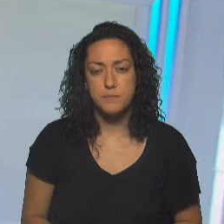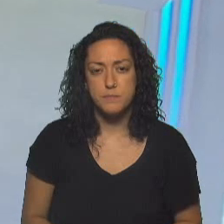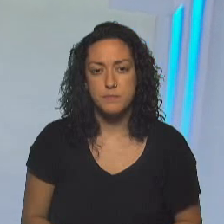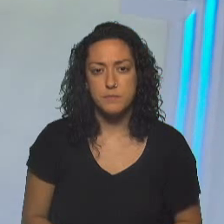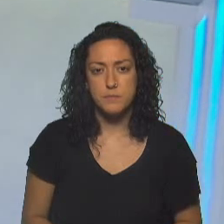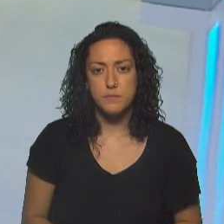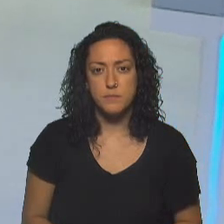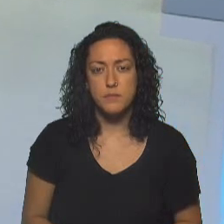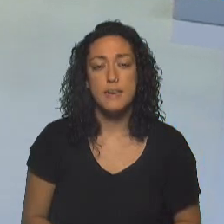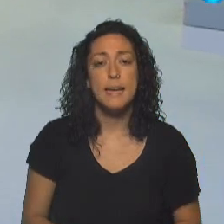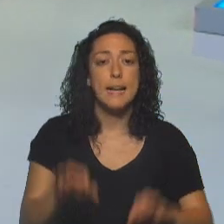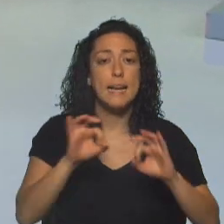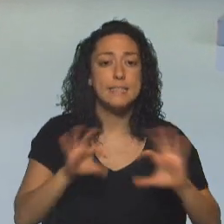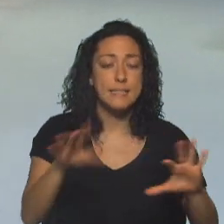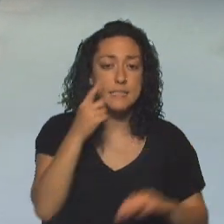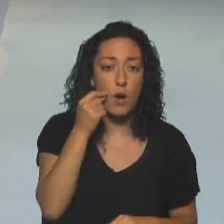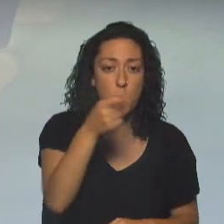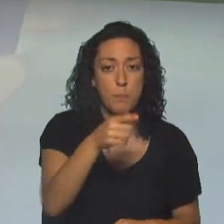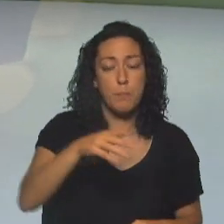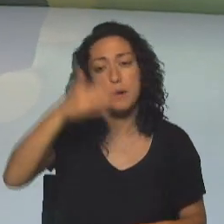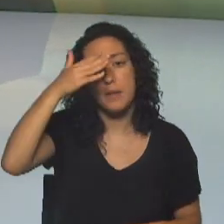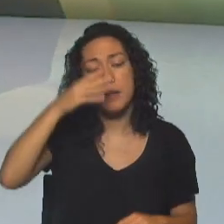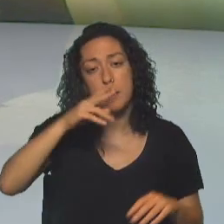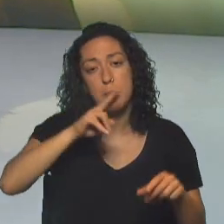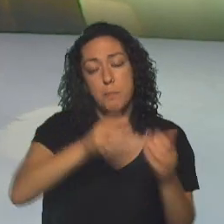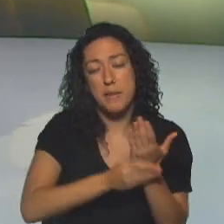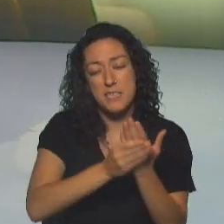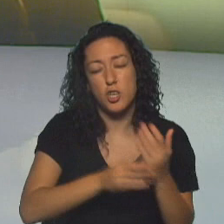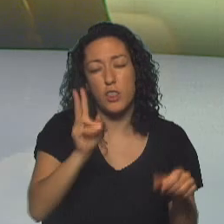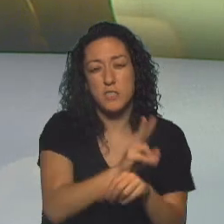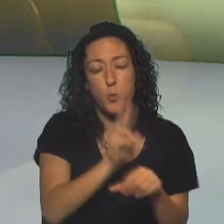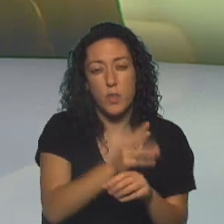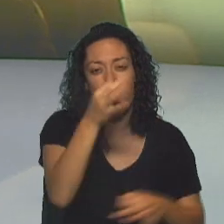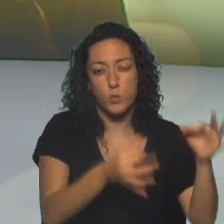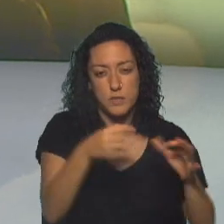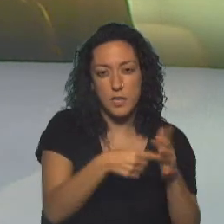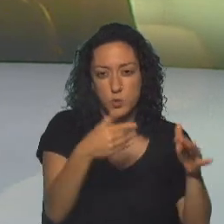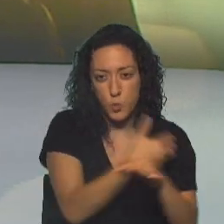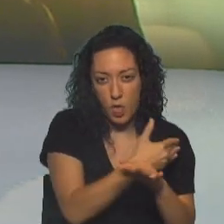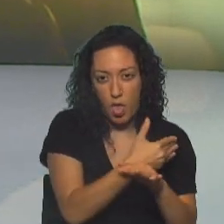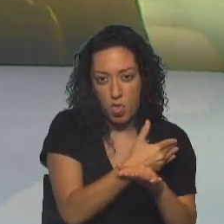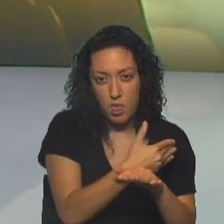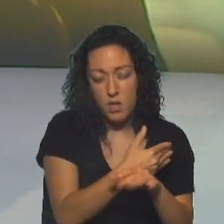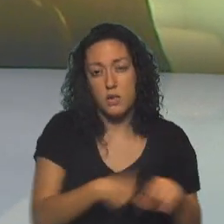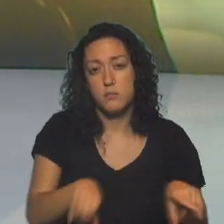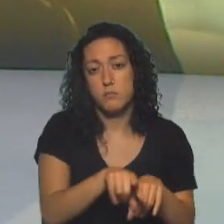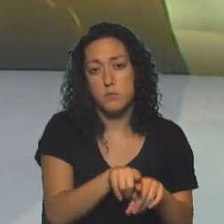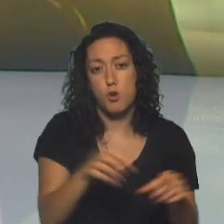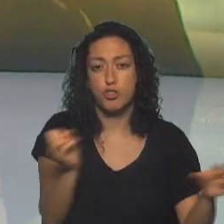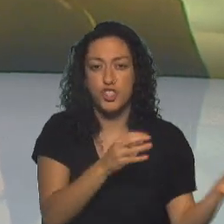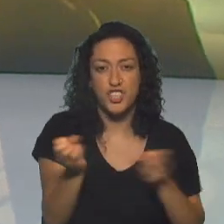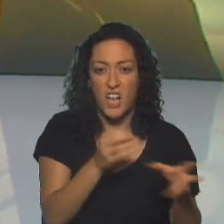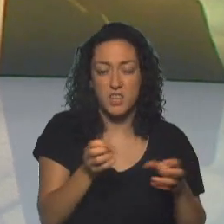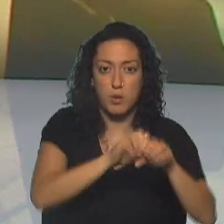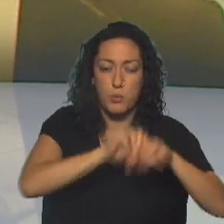Luego del pedido de licencia de este hombre que estamos viendo, el ministro de Seguridad y Justicia de la Ciudad de Buenos Aires, como consecuencia de la filtración de varios chats,